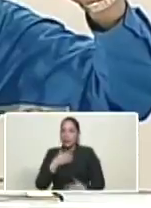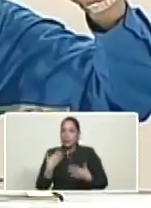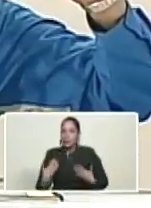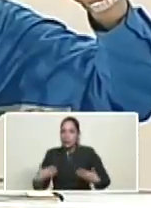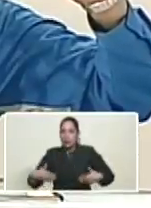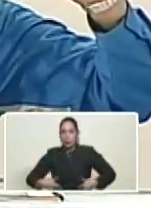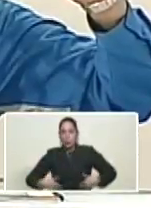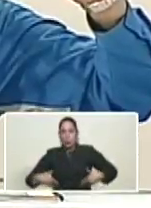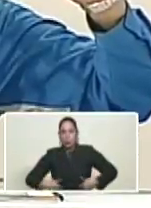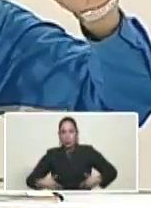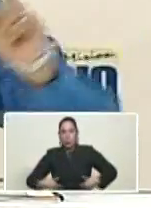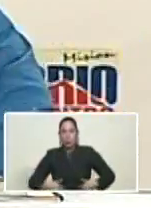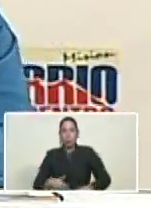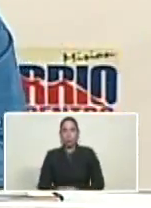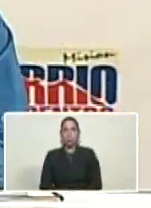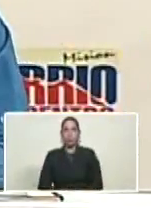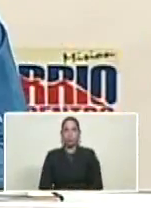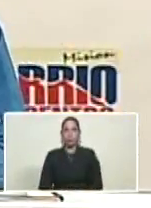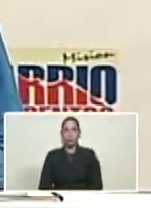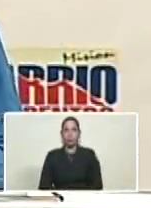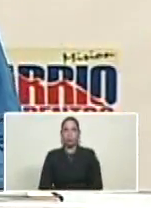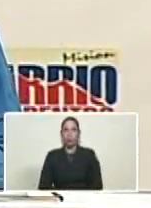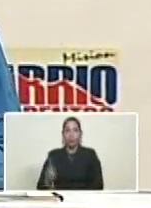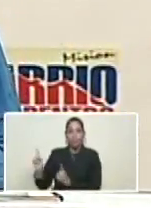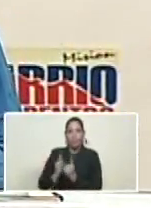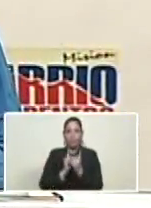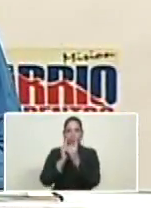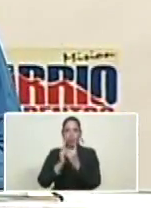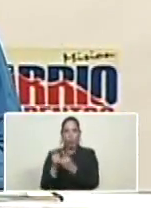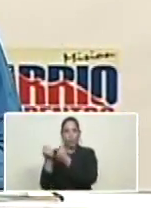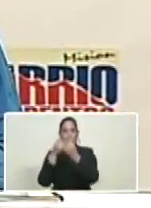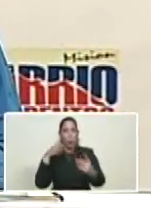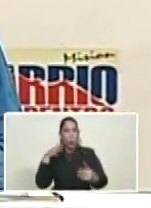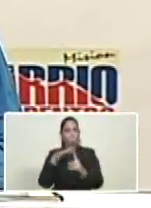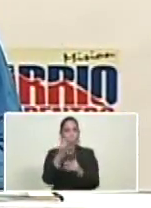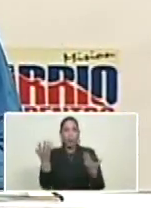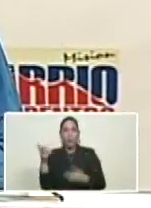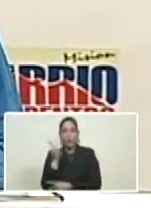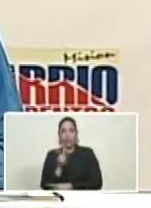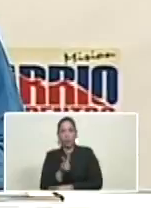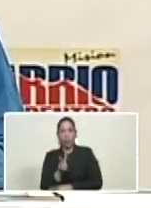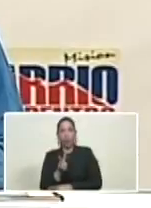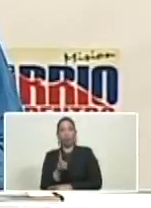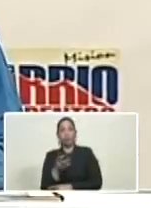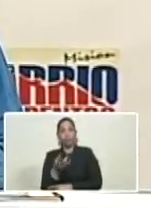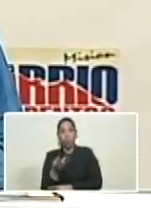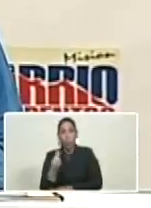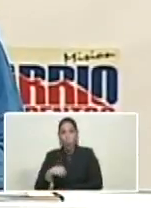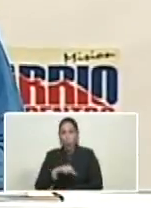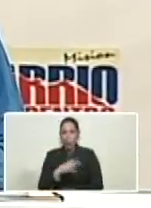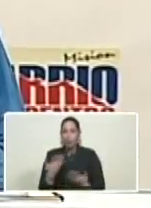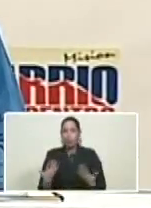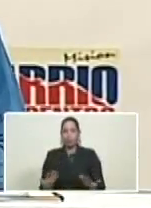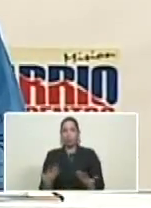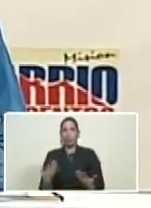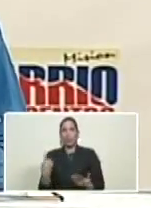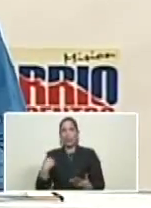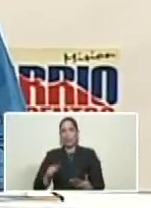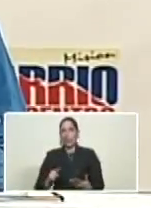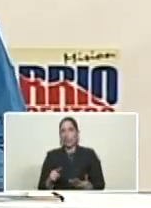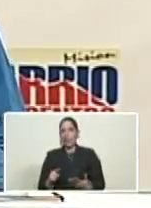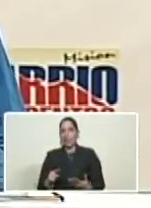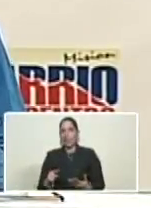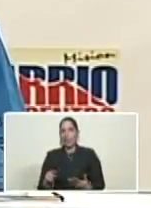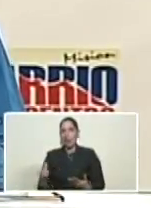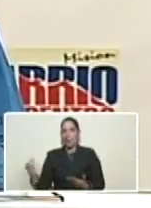Pariendo. Porque la persecución financiera contra Venezuela nos tiene secuestrado